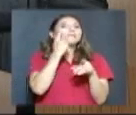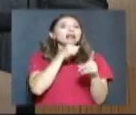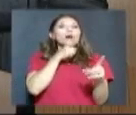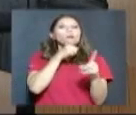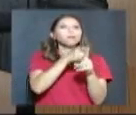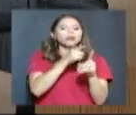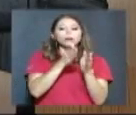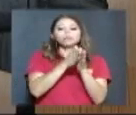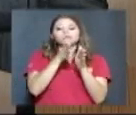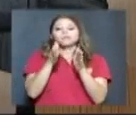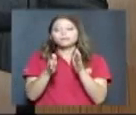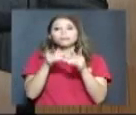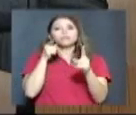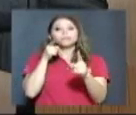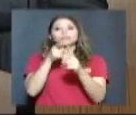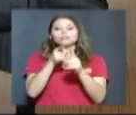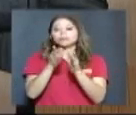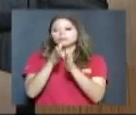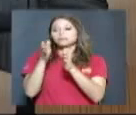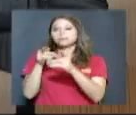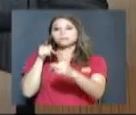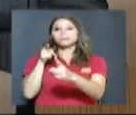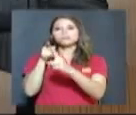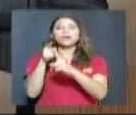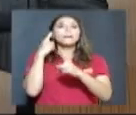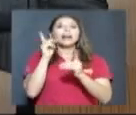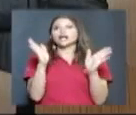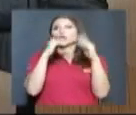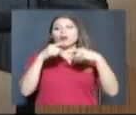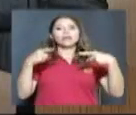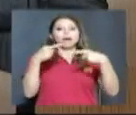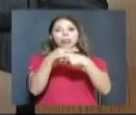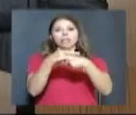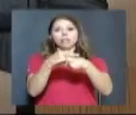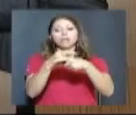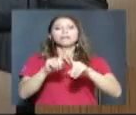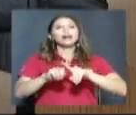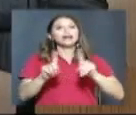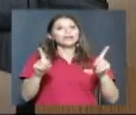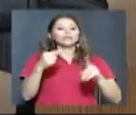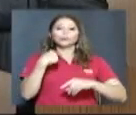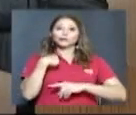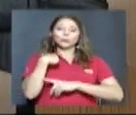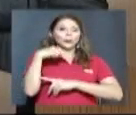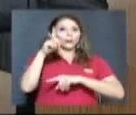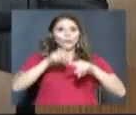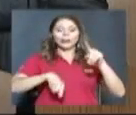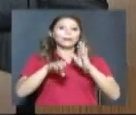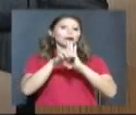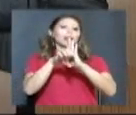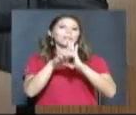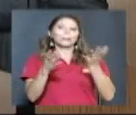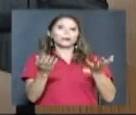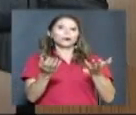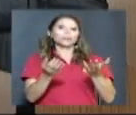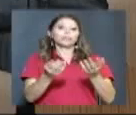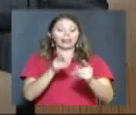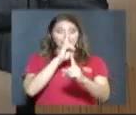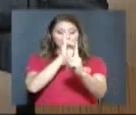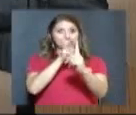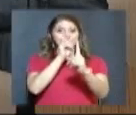traslapes. Entonces, el asunto es que al fin de cuentas, digámoslo así, yo no podría transmitir lo mismo en una